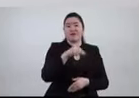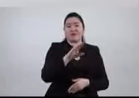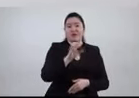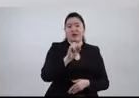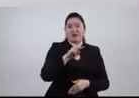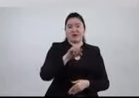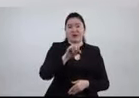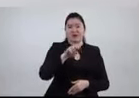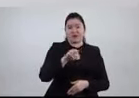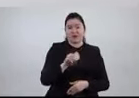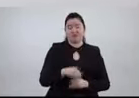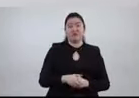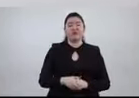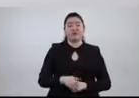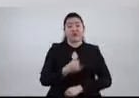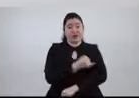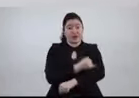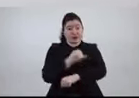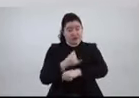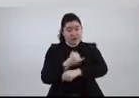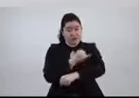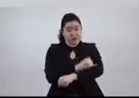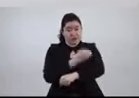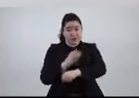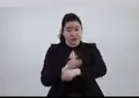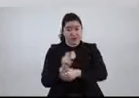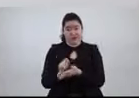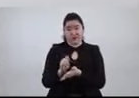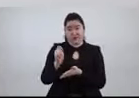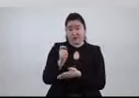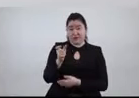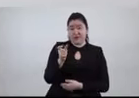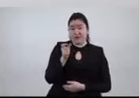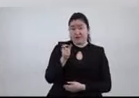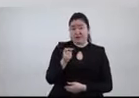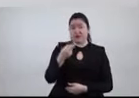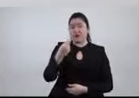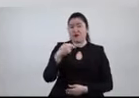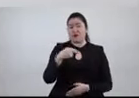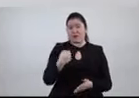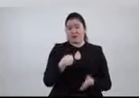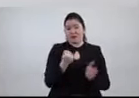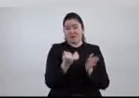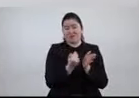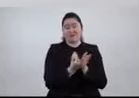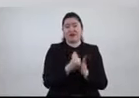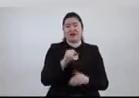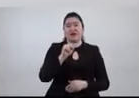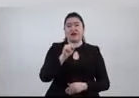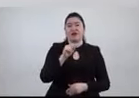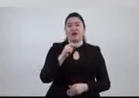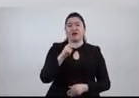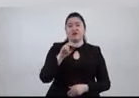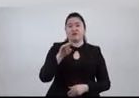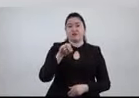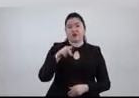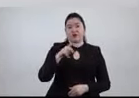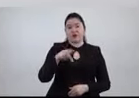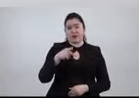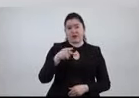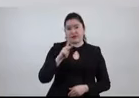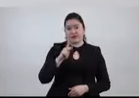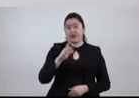Iztapalapa, Iztacalco, Tláhuac y Xochimilco, recibirán la vacuna Sputnik 5, y en este caso